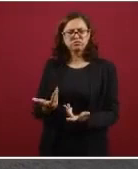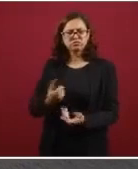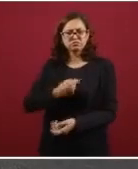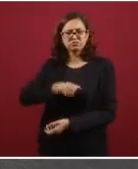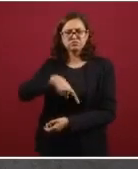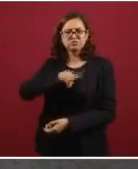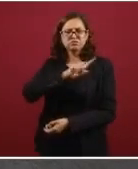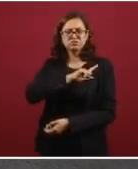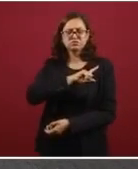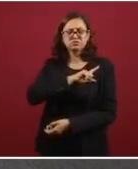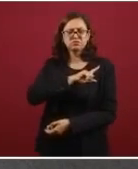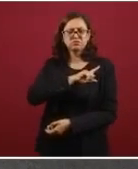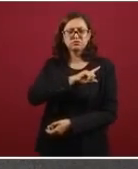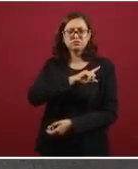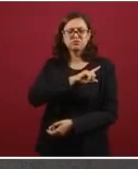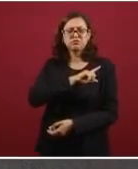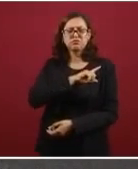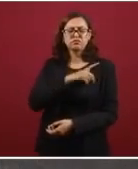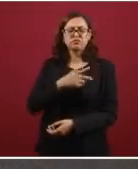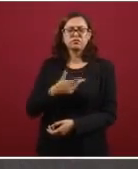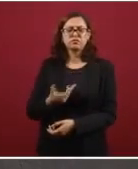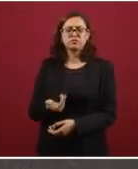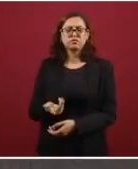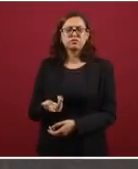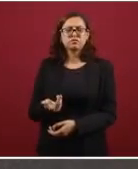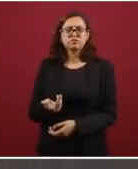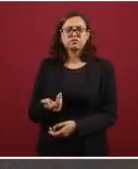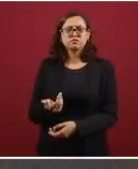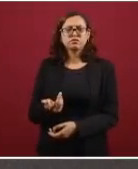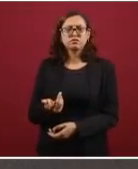que no significa tampoco